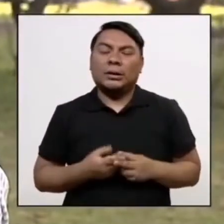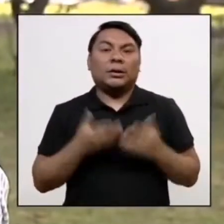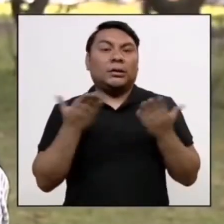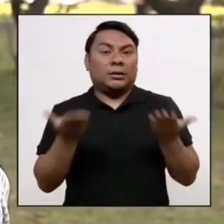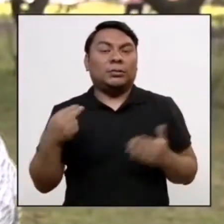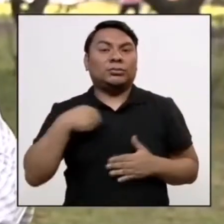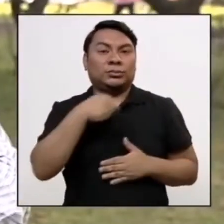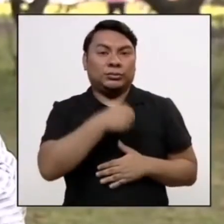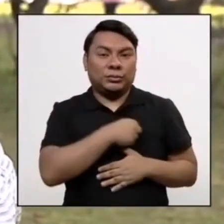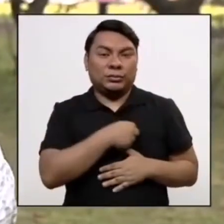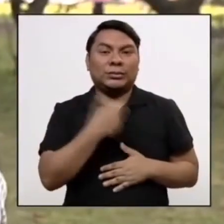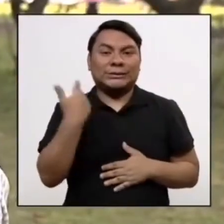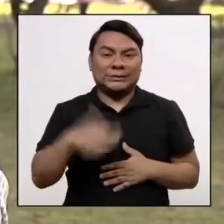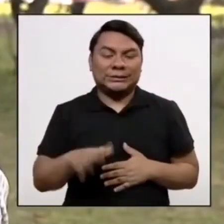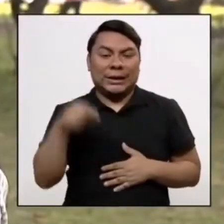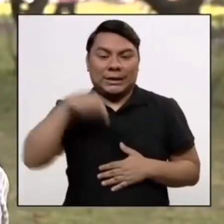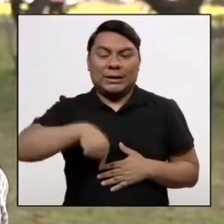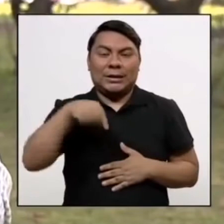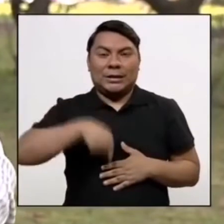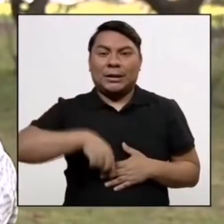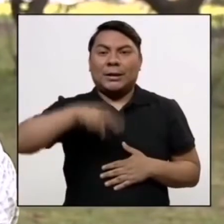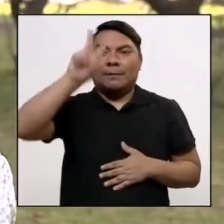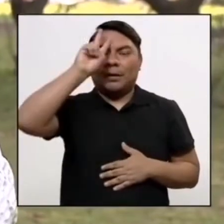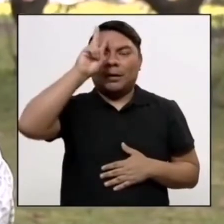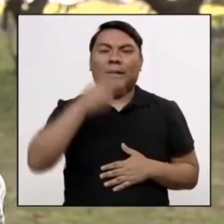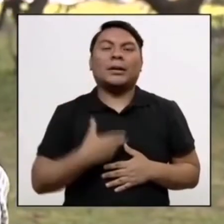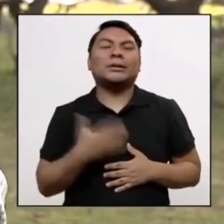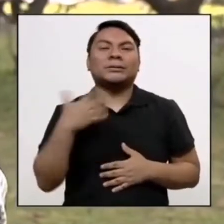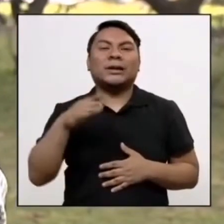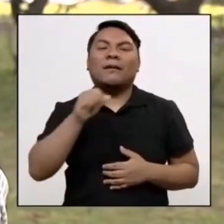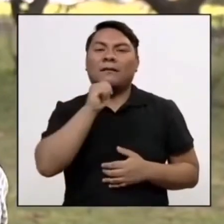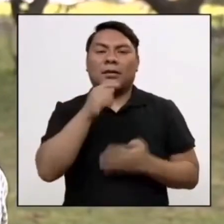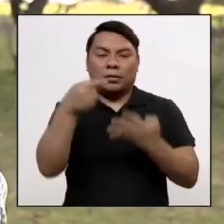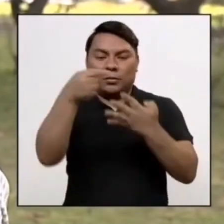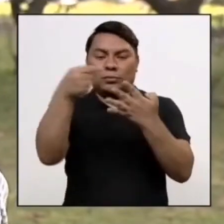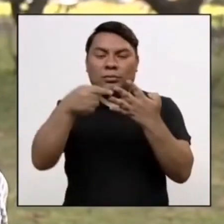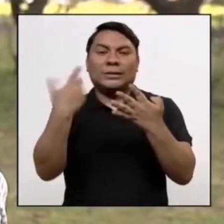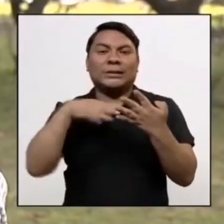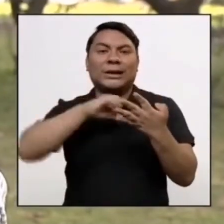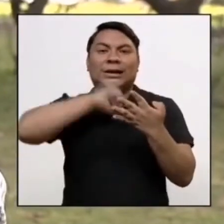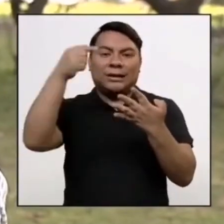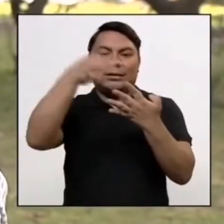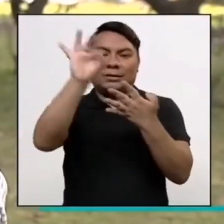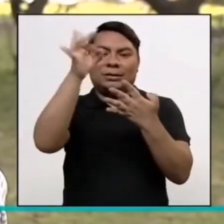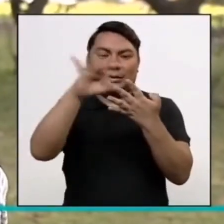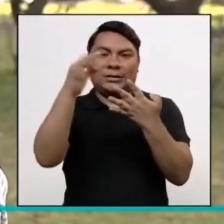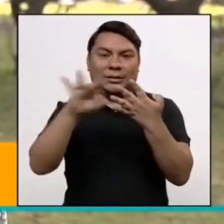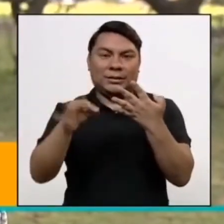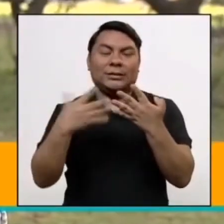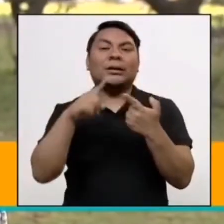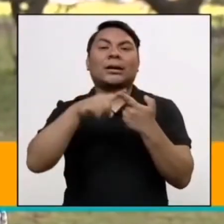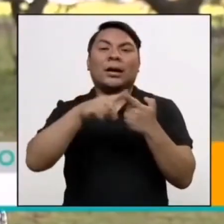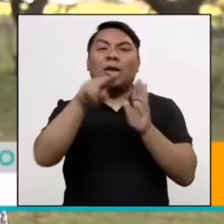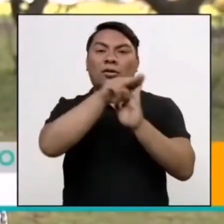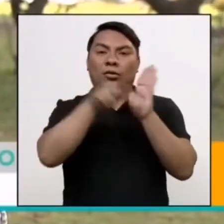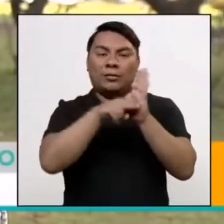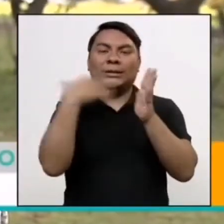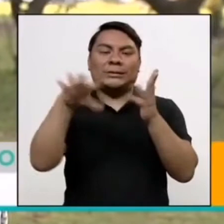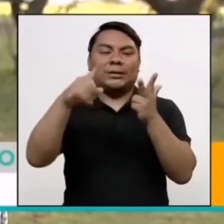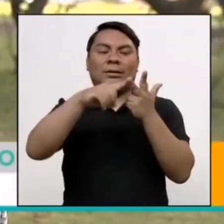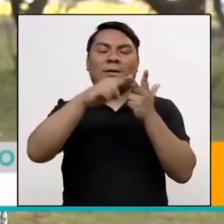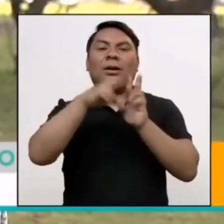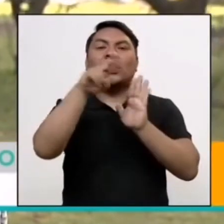nosotros contamos ya en el país con varias condiciones ya ganadas. Tenemos nuestra norma, tenemos el